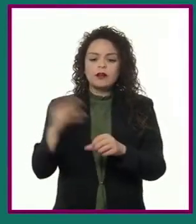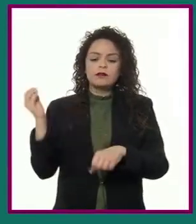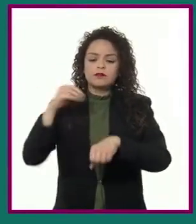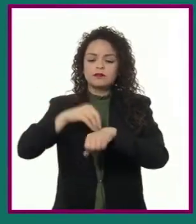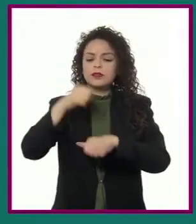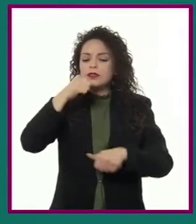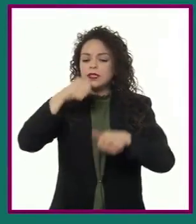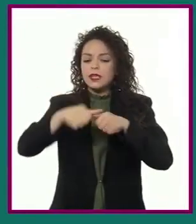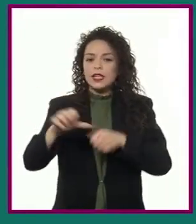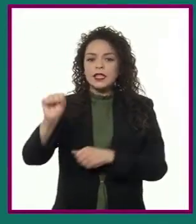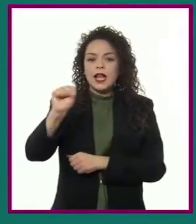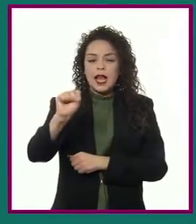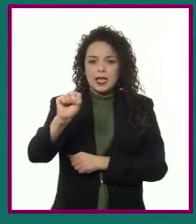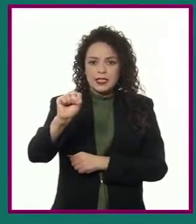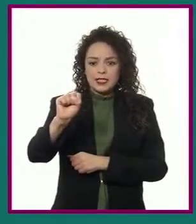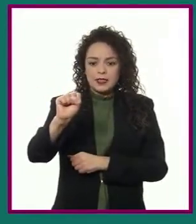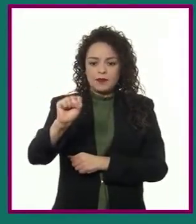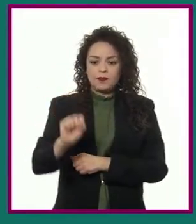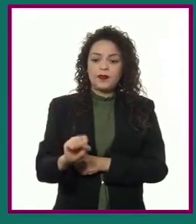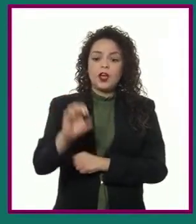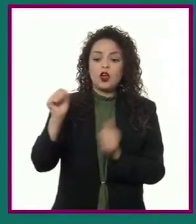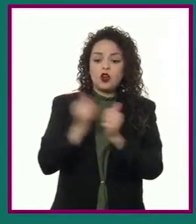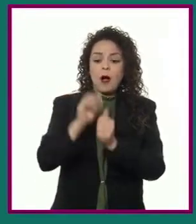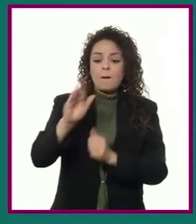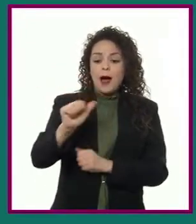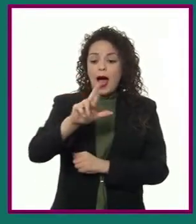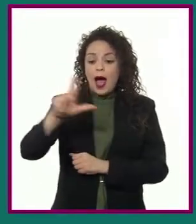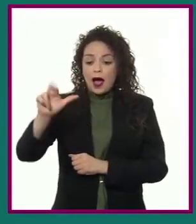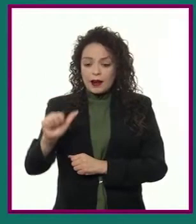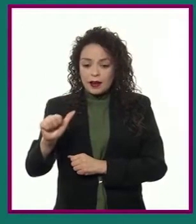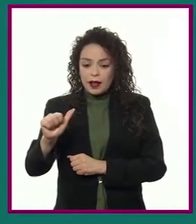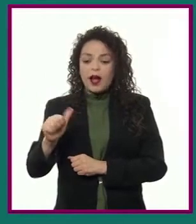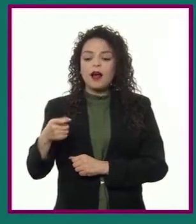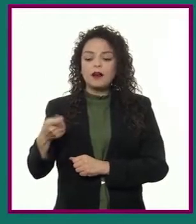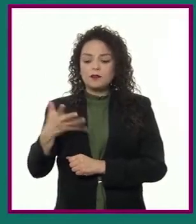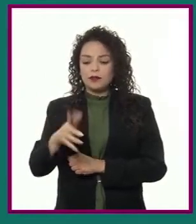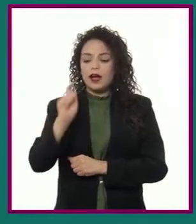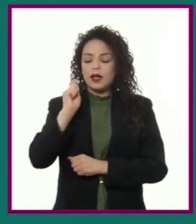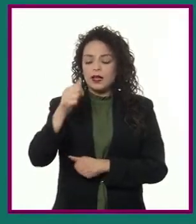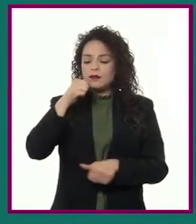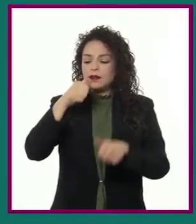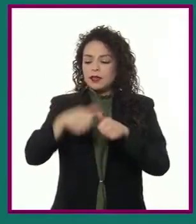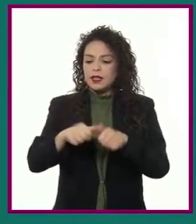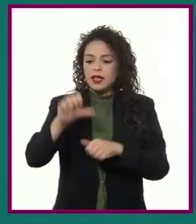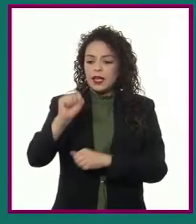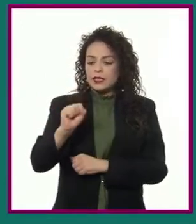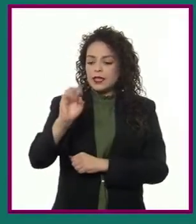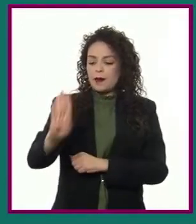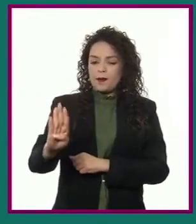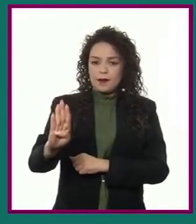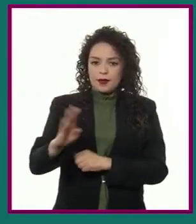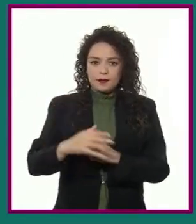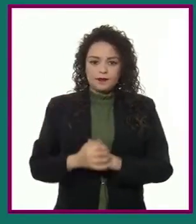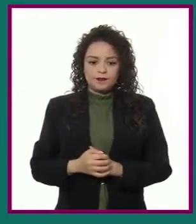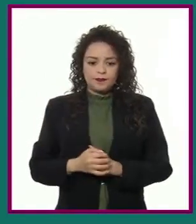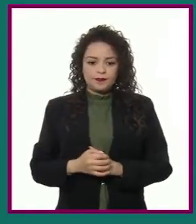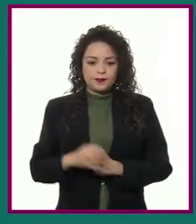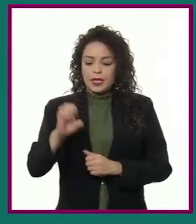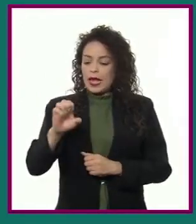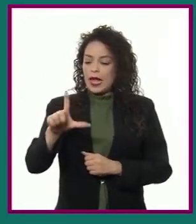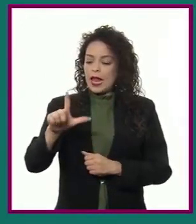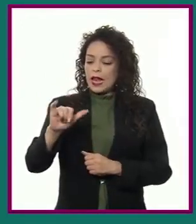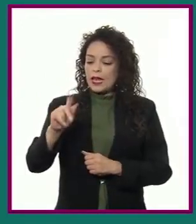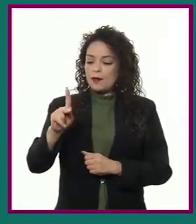las espirales barradas o con barra, representadas con las letras S, B, y las